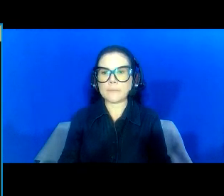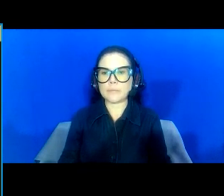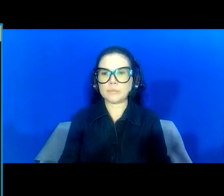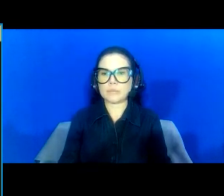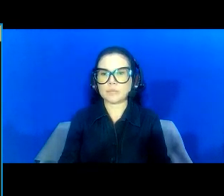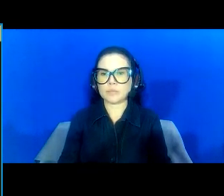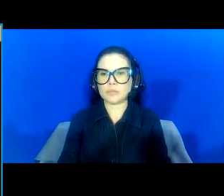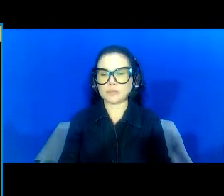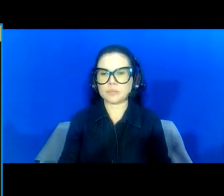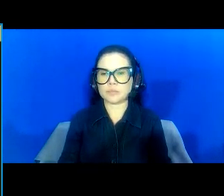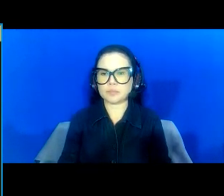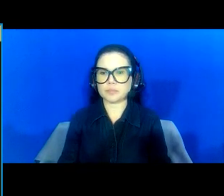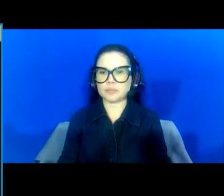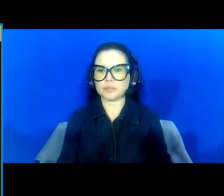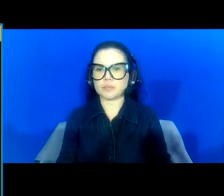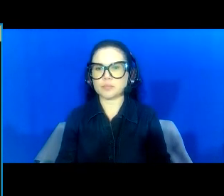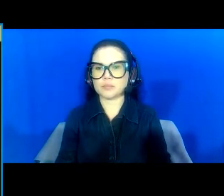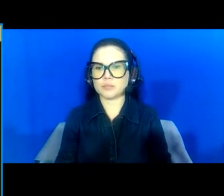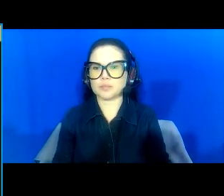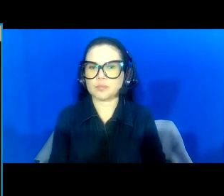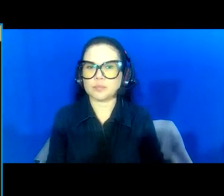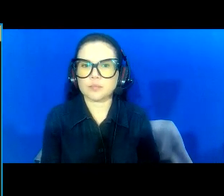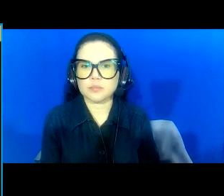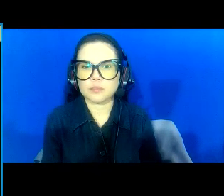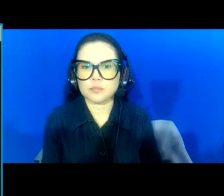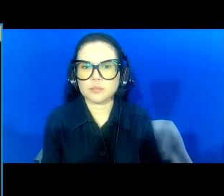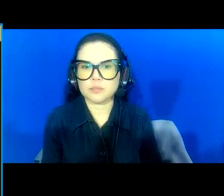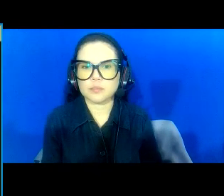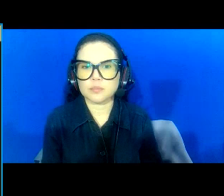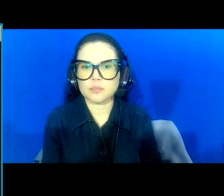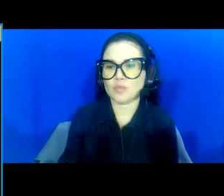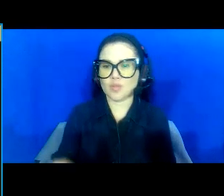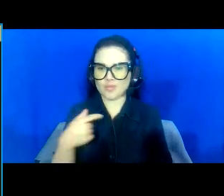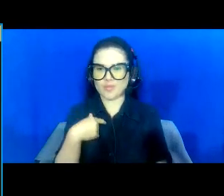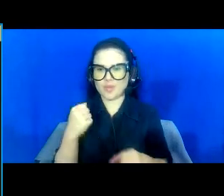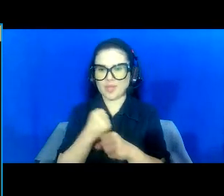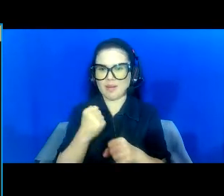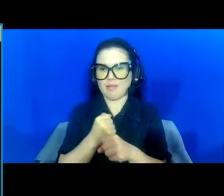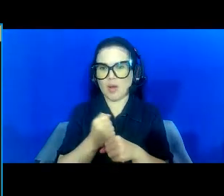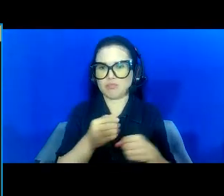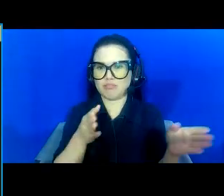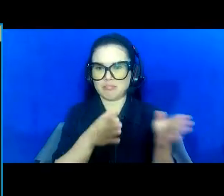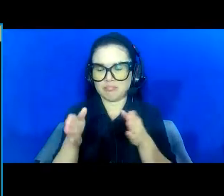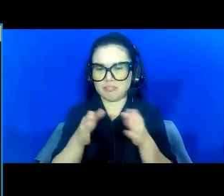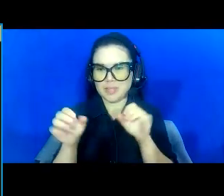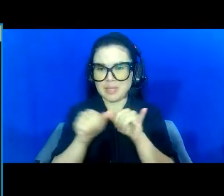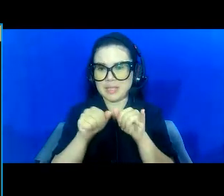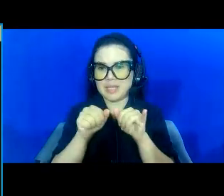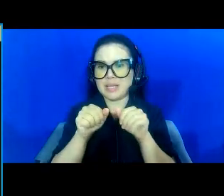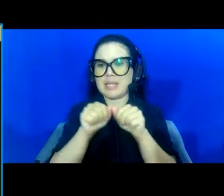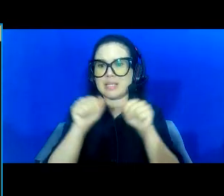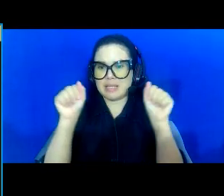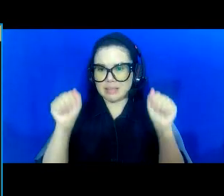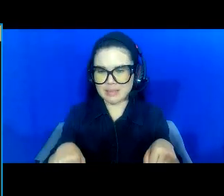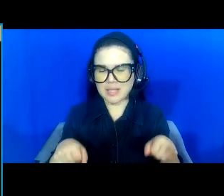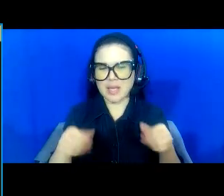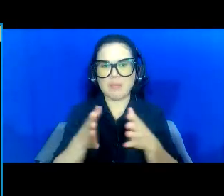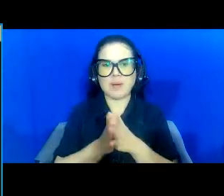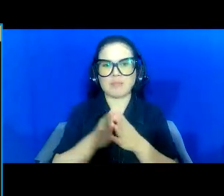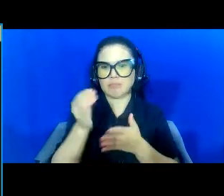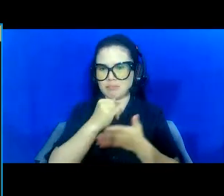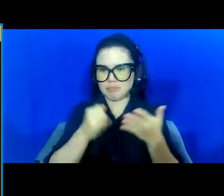Bueno, Francisco Negrón, soy geógrafo y trabajo como coordinador de sistemas de información geográfica acá en el programa. Y